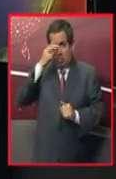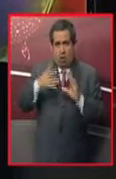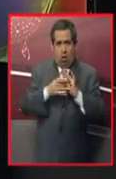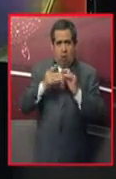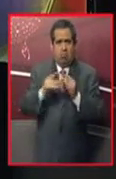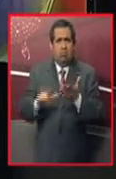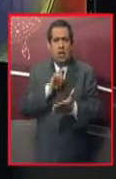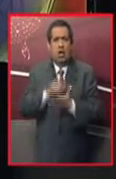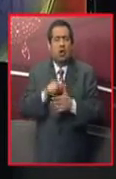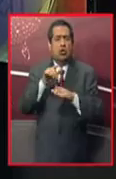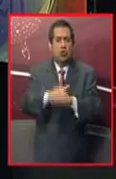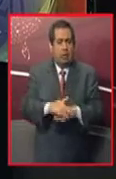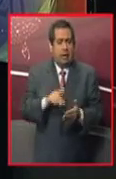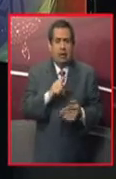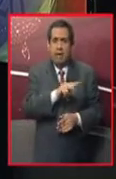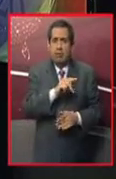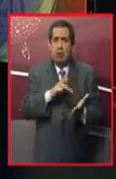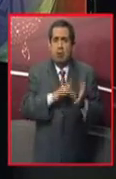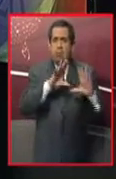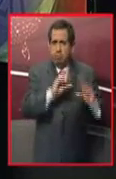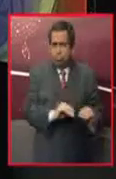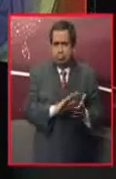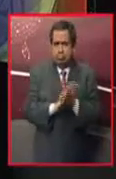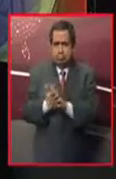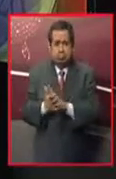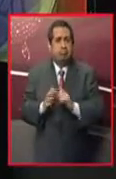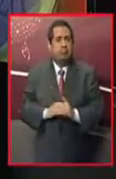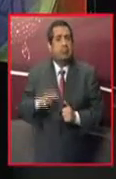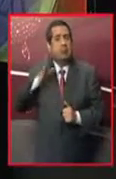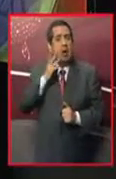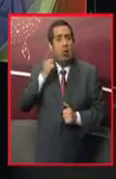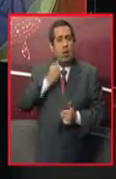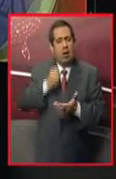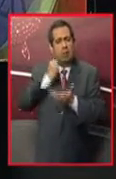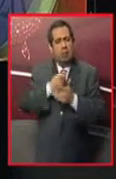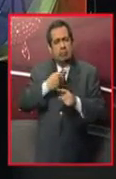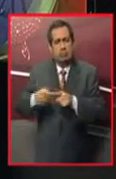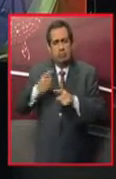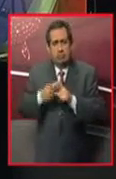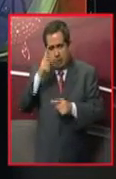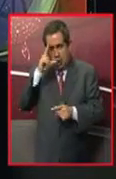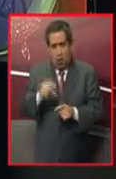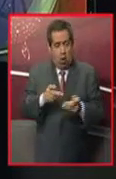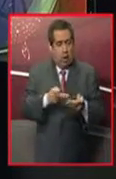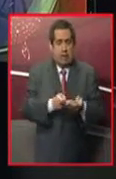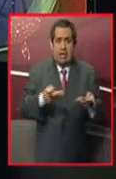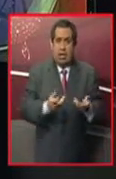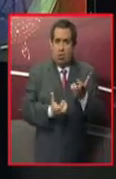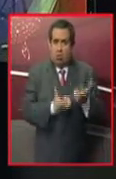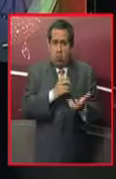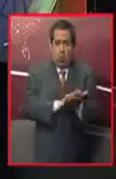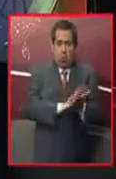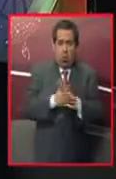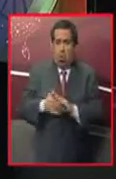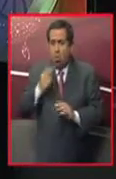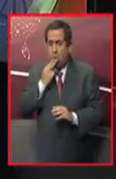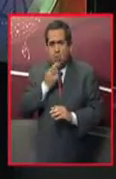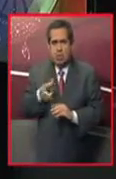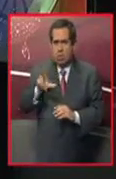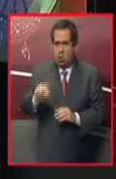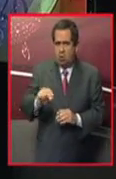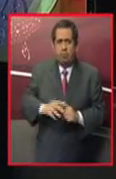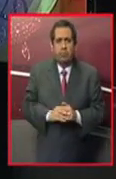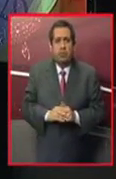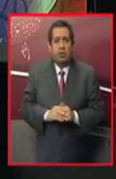avaló reformas relativas al apagón analógico. La Cámara de Diputados avaló reforma para no permitir el cambio de uso de suelo a terrenos